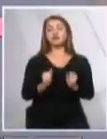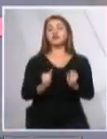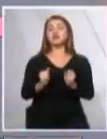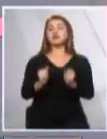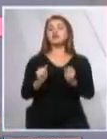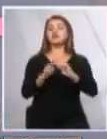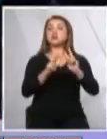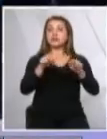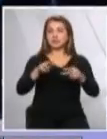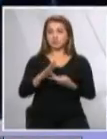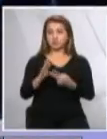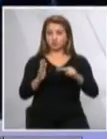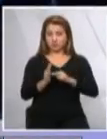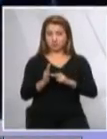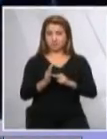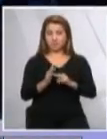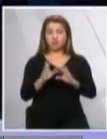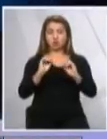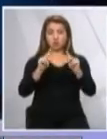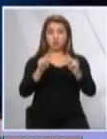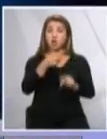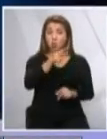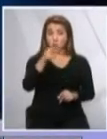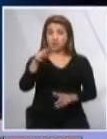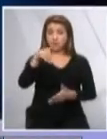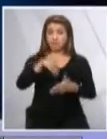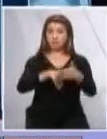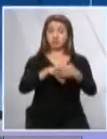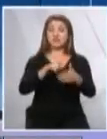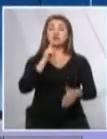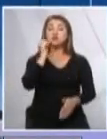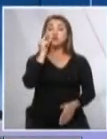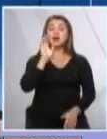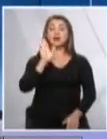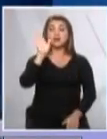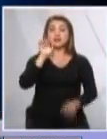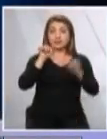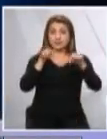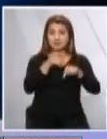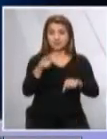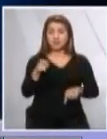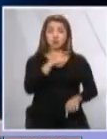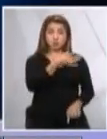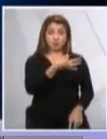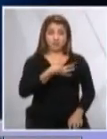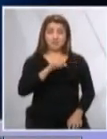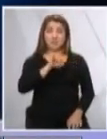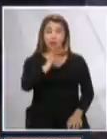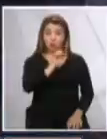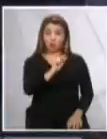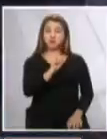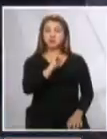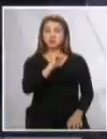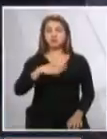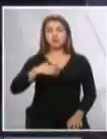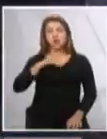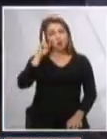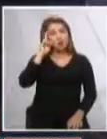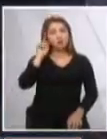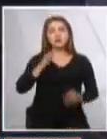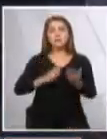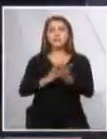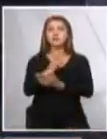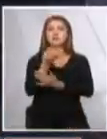crisis. Ok, ahí están. Ustedes voten entonces por el candidato a frase de la semana. Laura, ¿quieres contestar algo al respecto? Sí, yo quiero recordar que todo esto